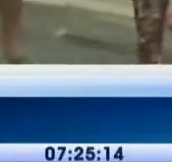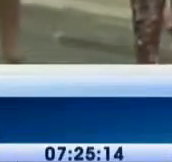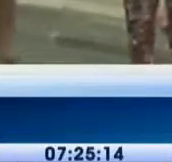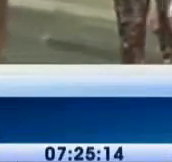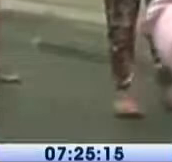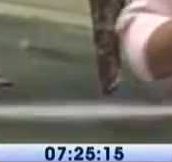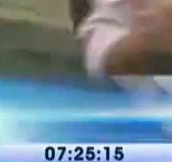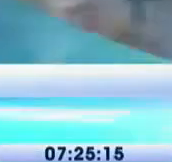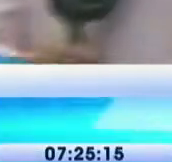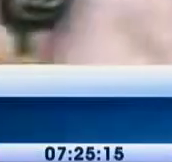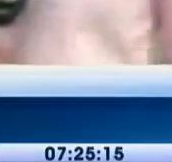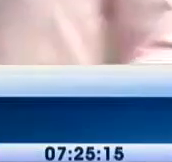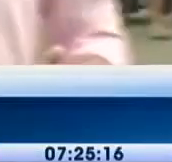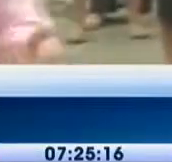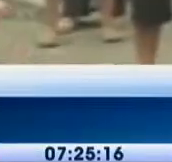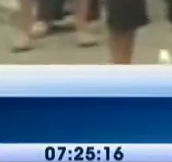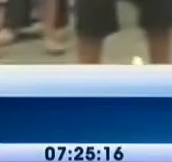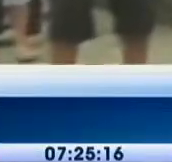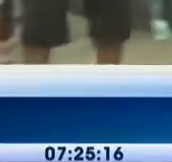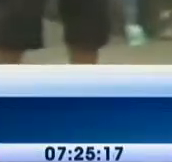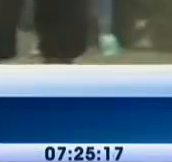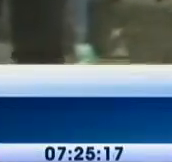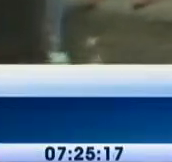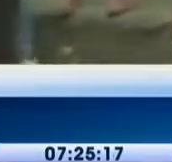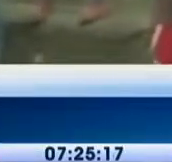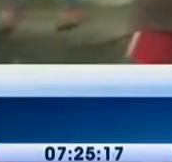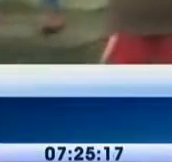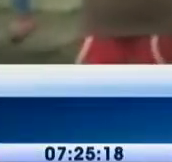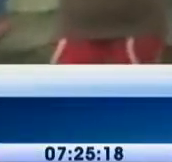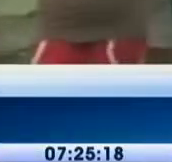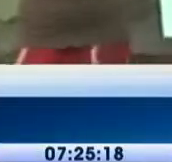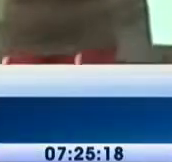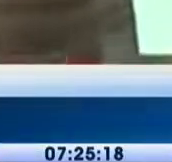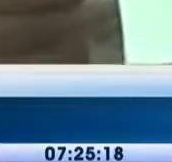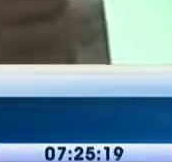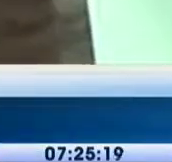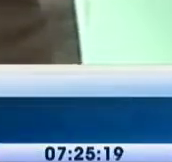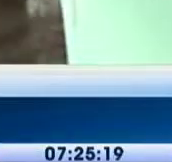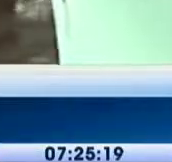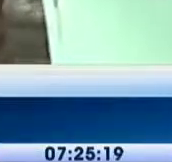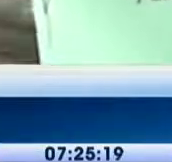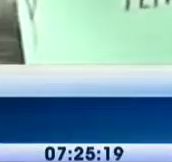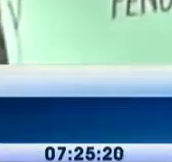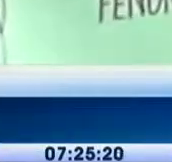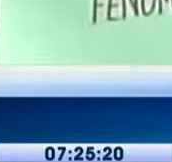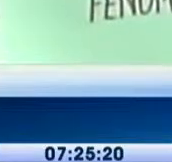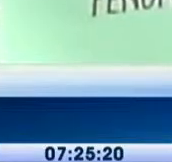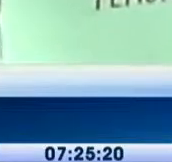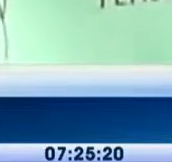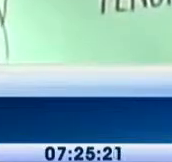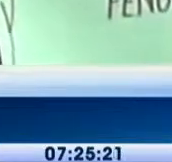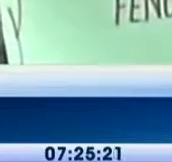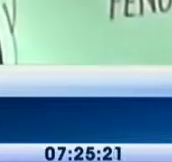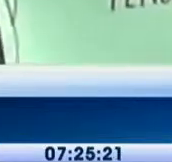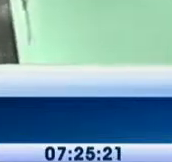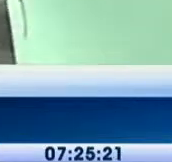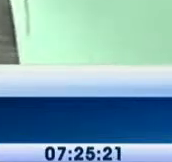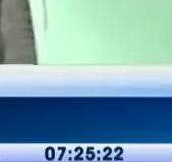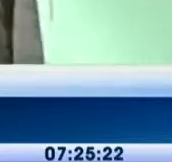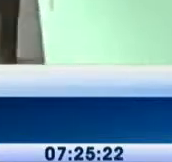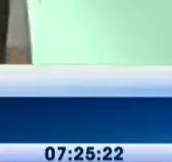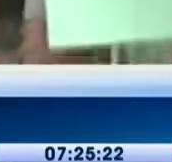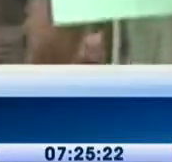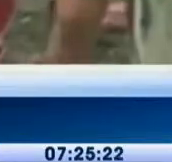una obra en específico. Recordemos que se viene o ya se ha advertido la llegada del fenómeno del Niño, y ellos, al igual que